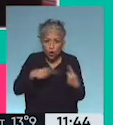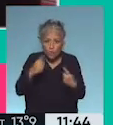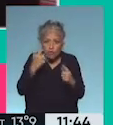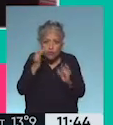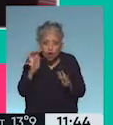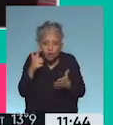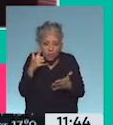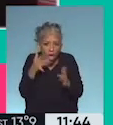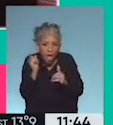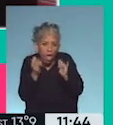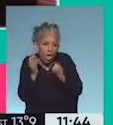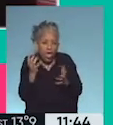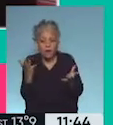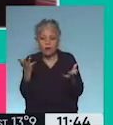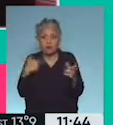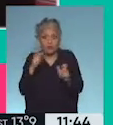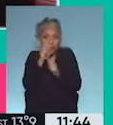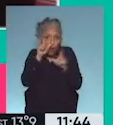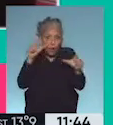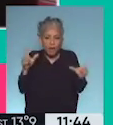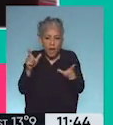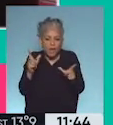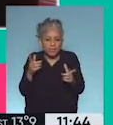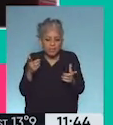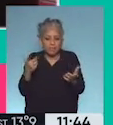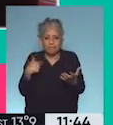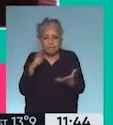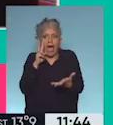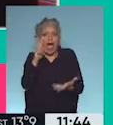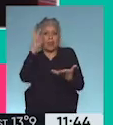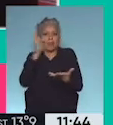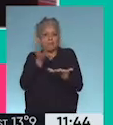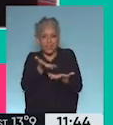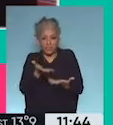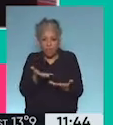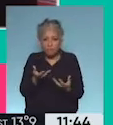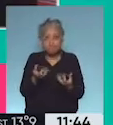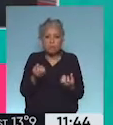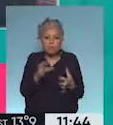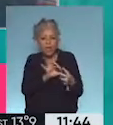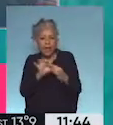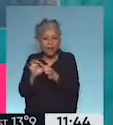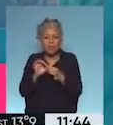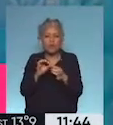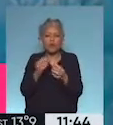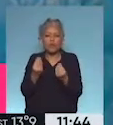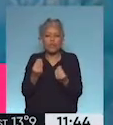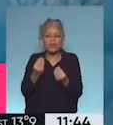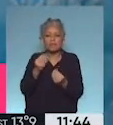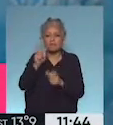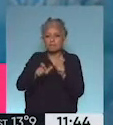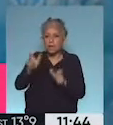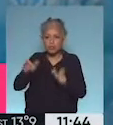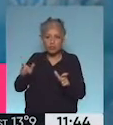y que realmente me sorprendieron y me admiraron mucho, porque tienen mucho que ver con lo que muchas personas hoy estamos haciendo para